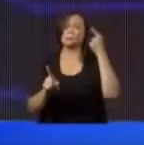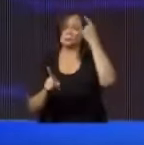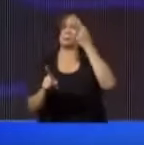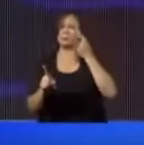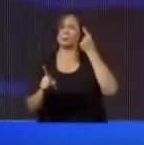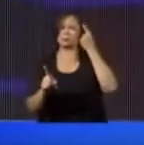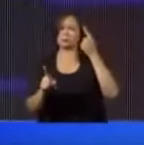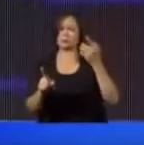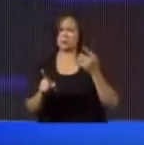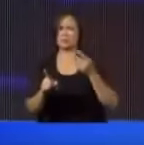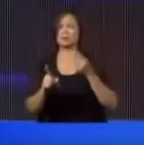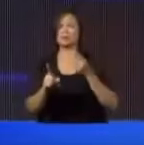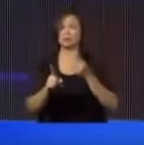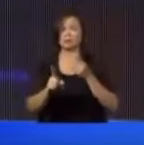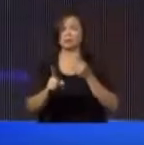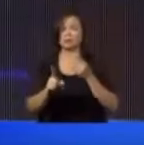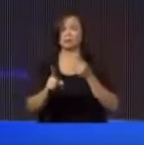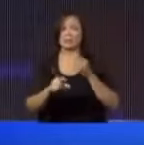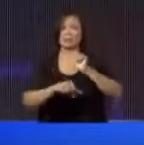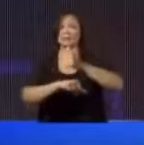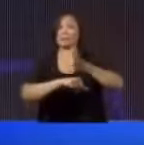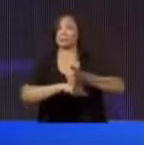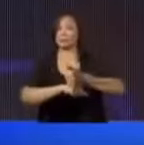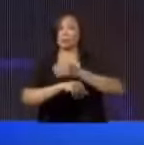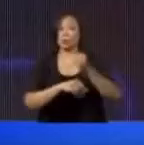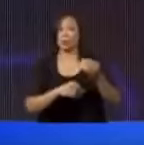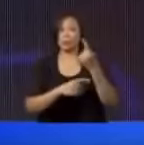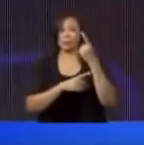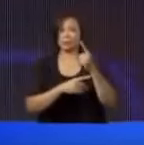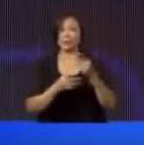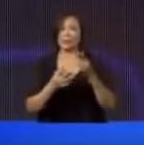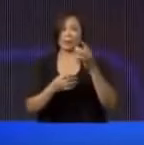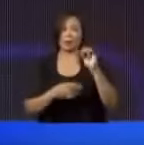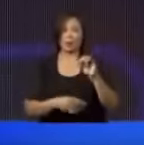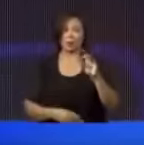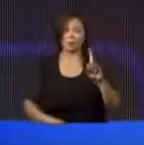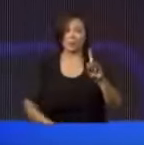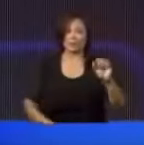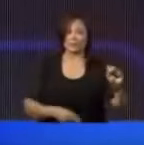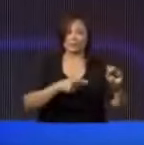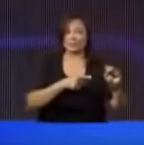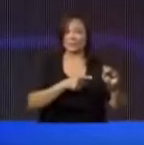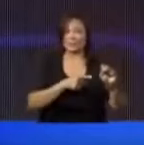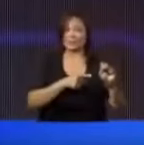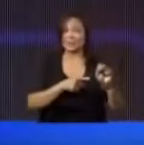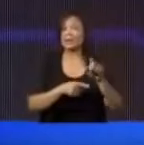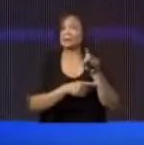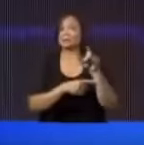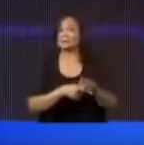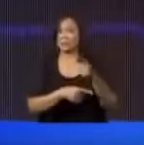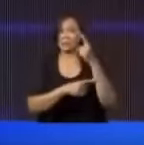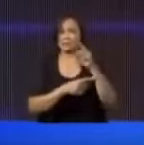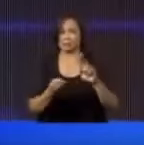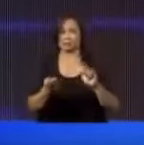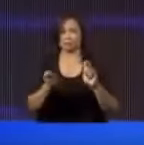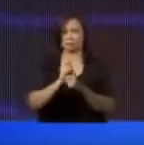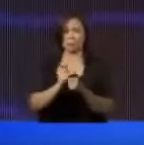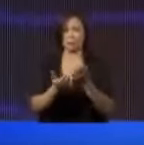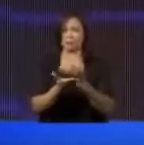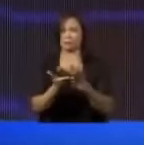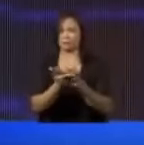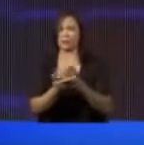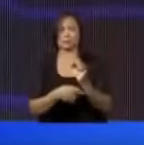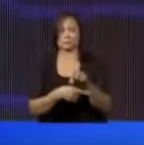que se estableció a través de la Estrategia Nacional de Desarrollo la necesidad de una reforma